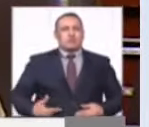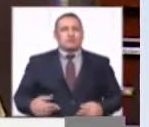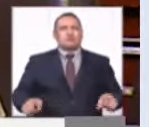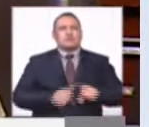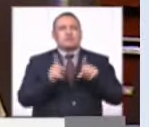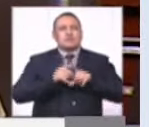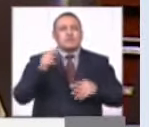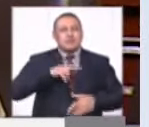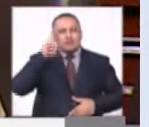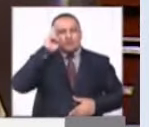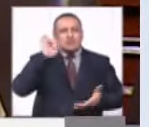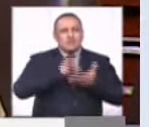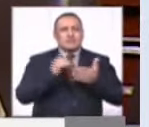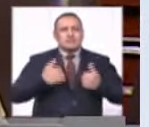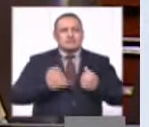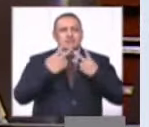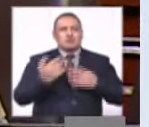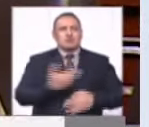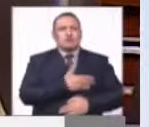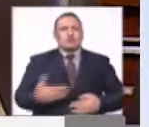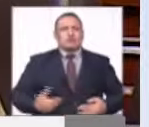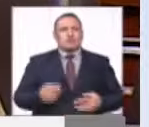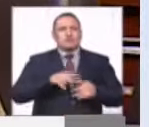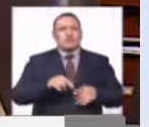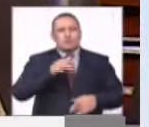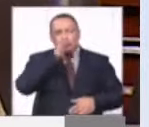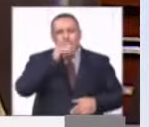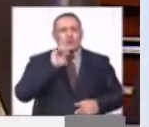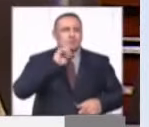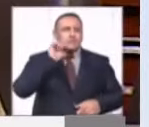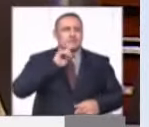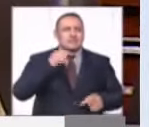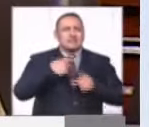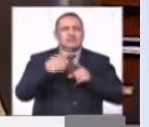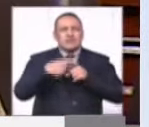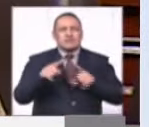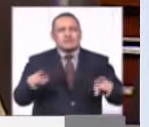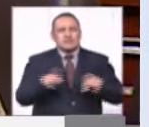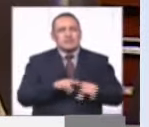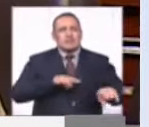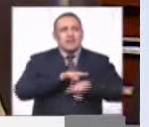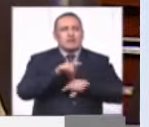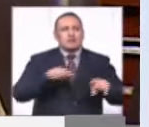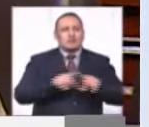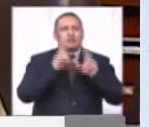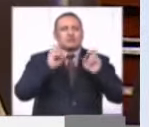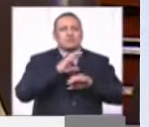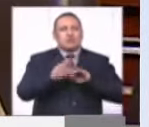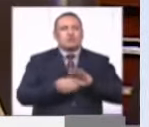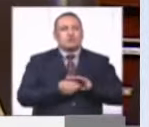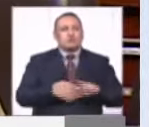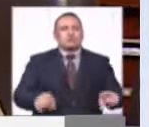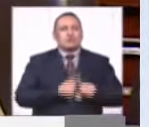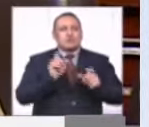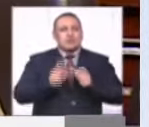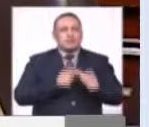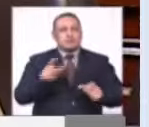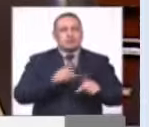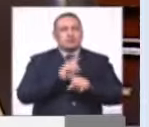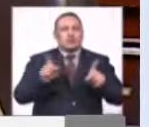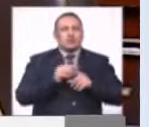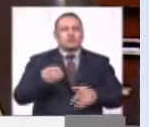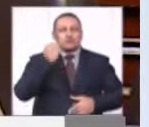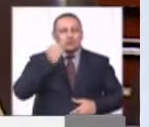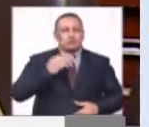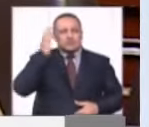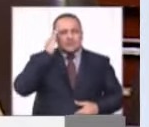¿Qué confianza se puede tener ante un gobierno mitómano que inventa mil y unas versiones ante un posible hecho de corrupción? La población no es tonta